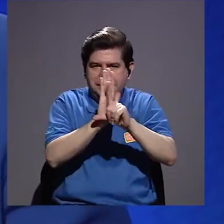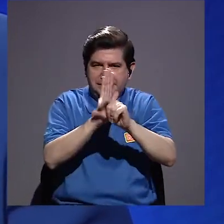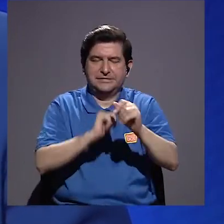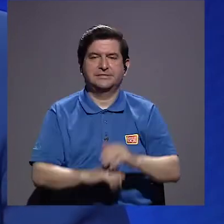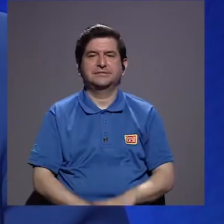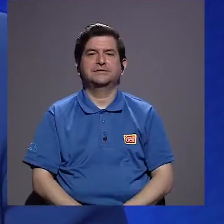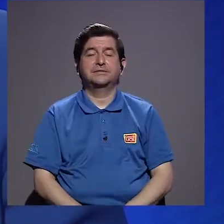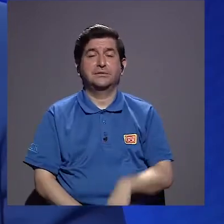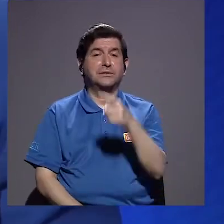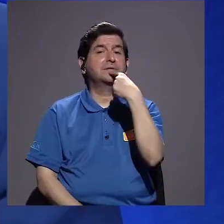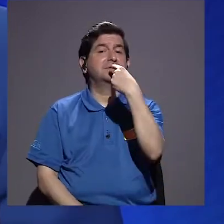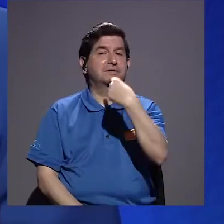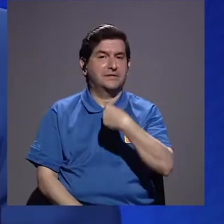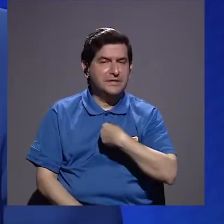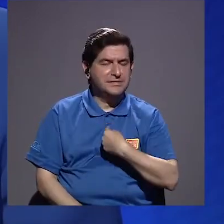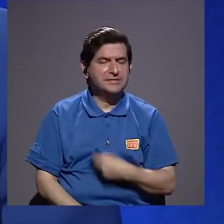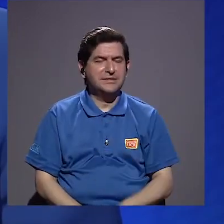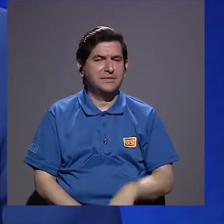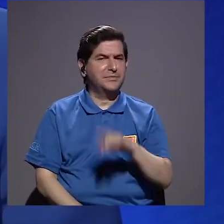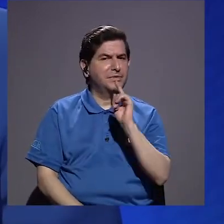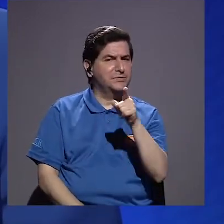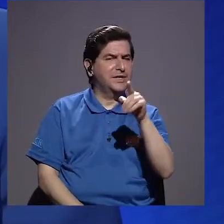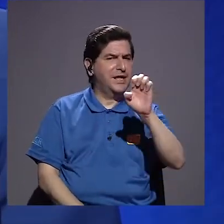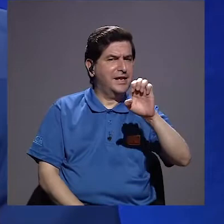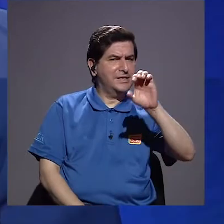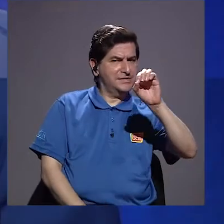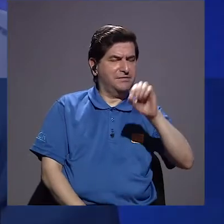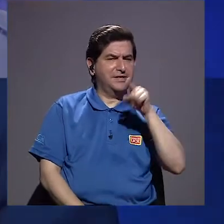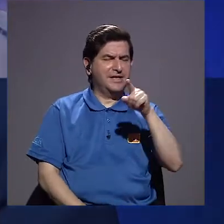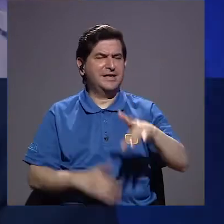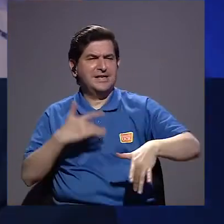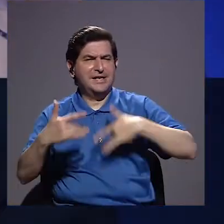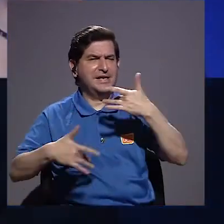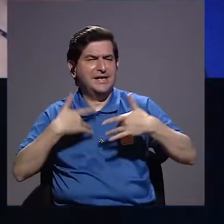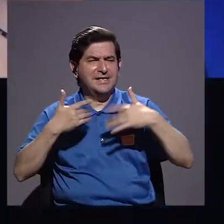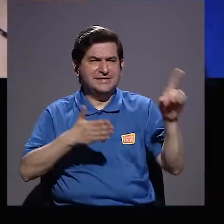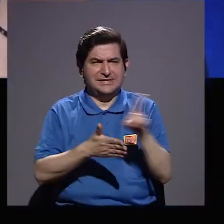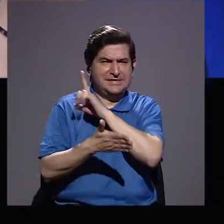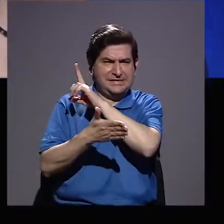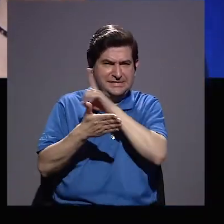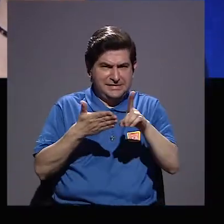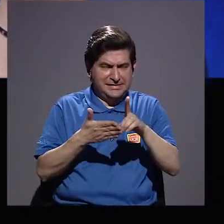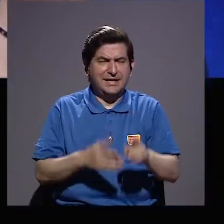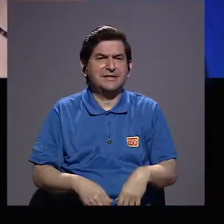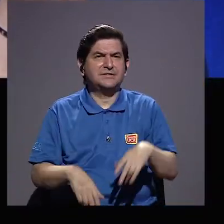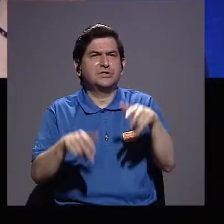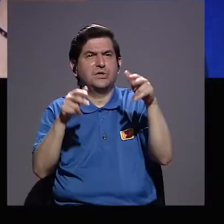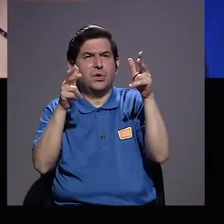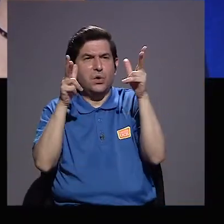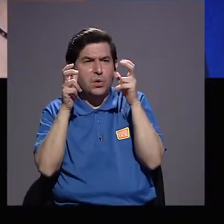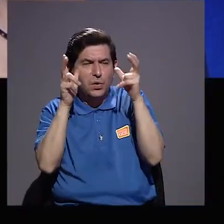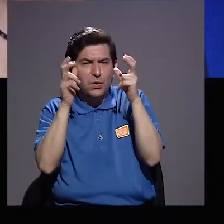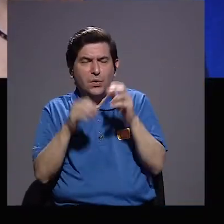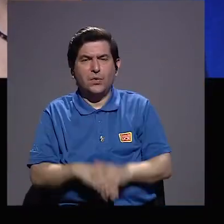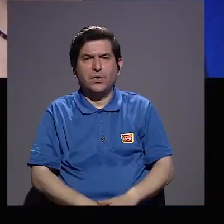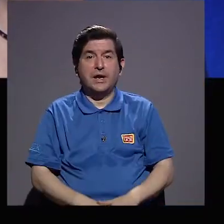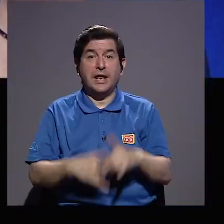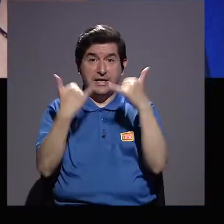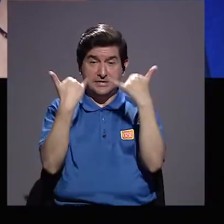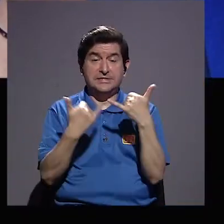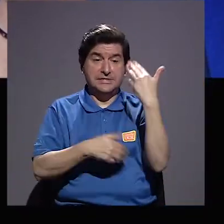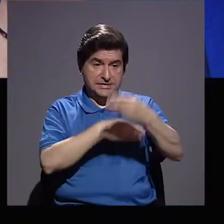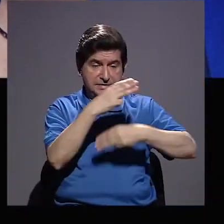Ley. Nos decía usted, doña Elizabeth, que justamente esa sensación de discriminación la percibe cuando ingresa